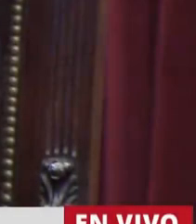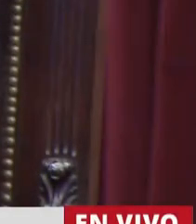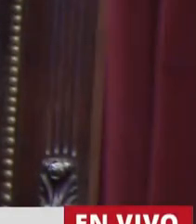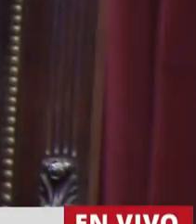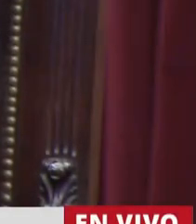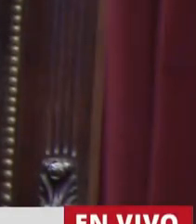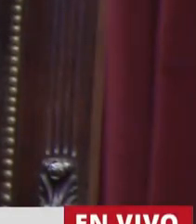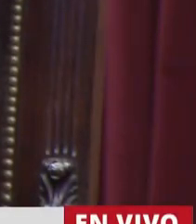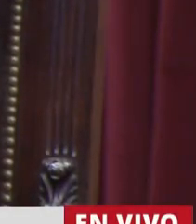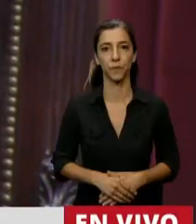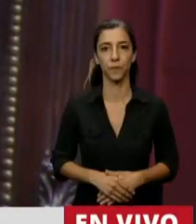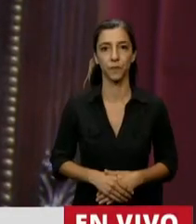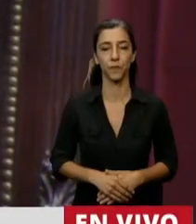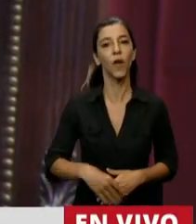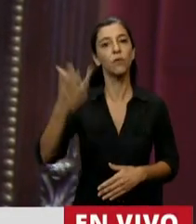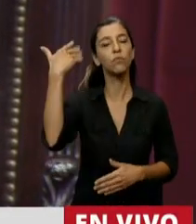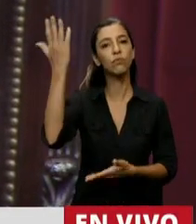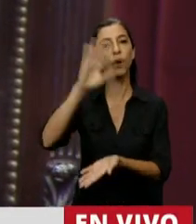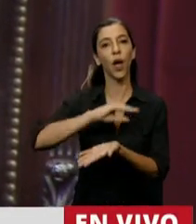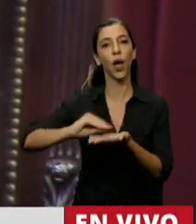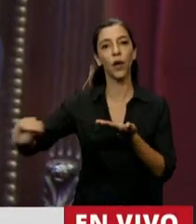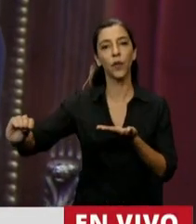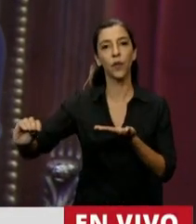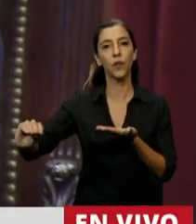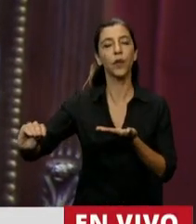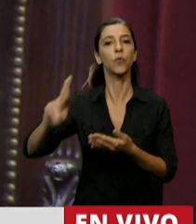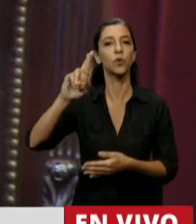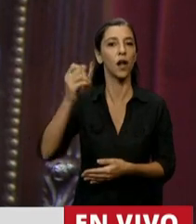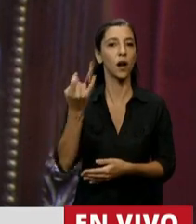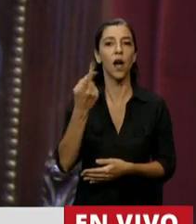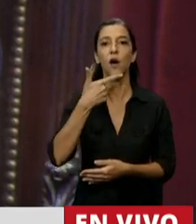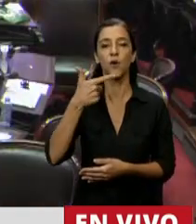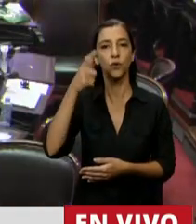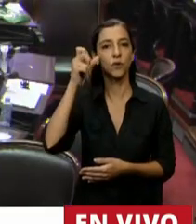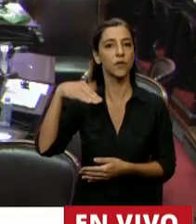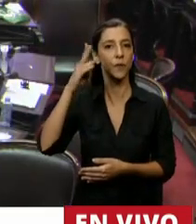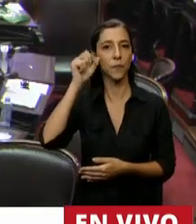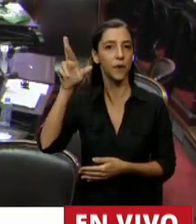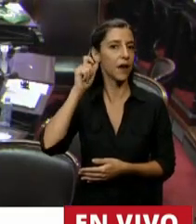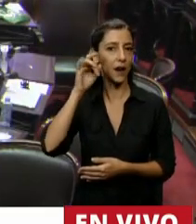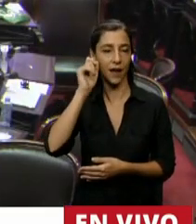Tiene la palabra el diputado por La Pampa, Ariel Rausenberger.